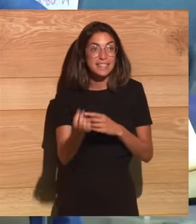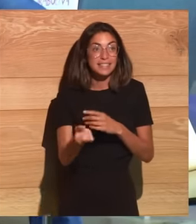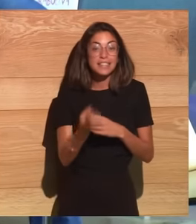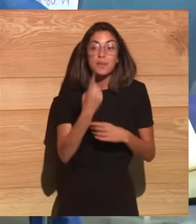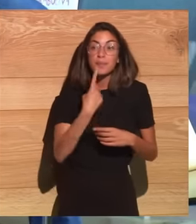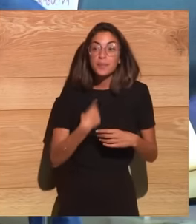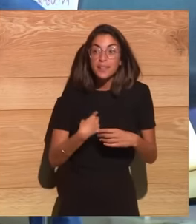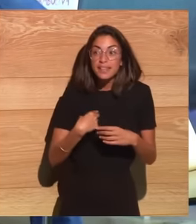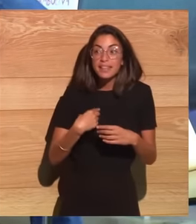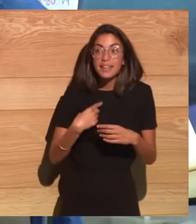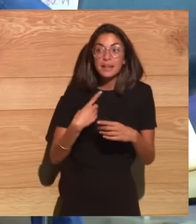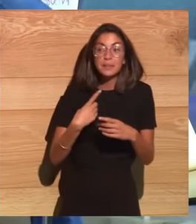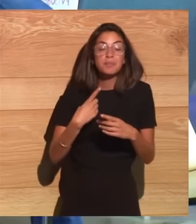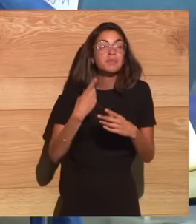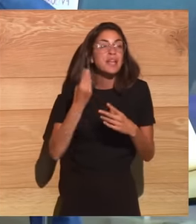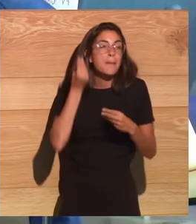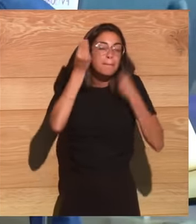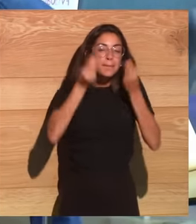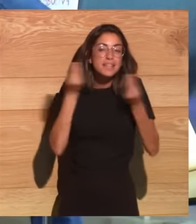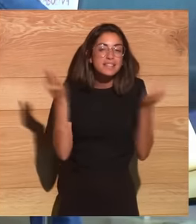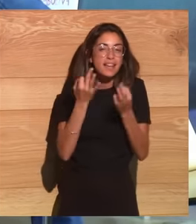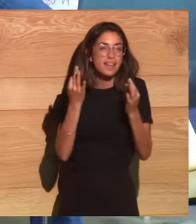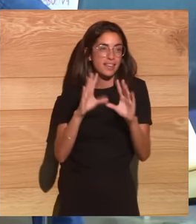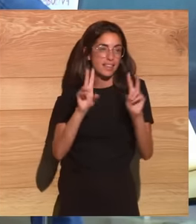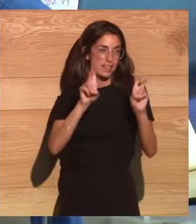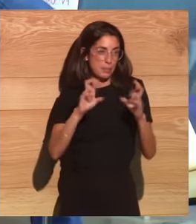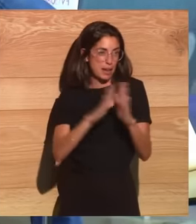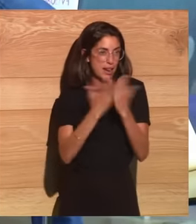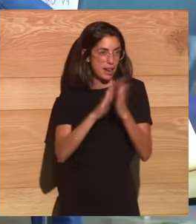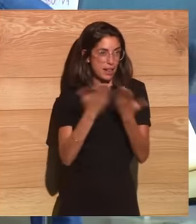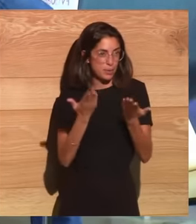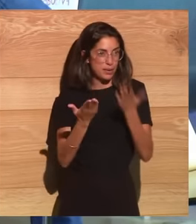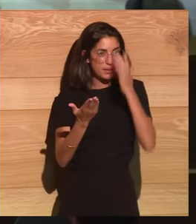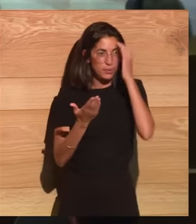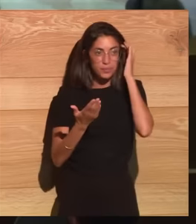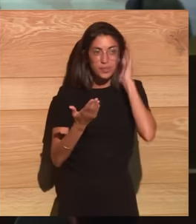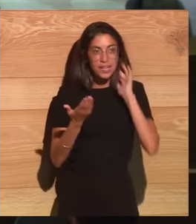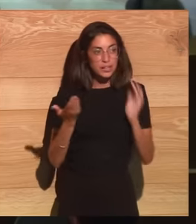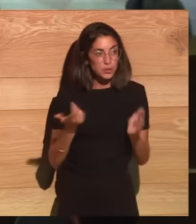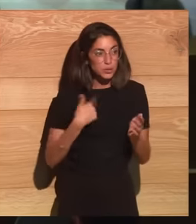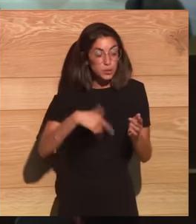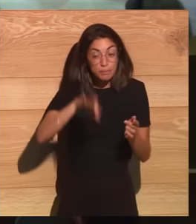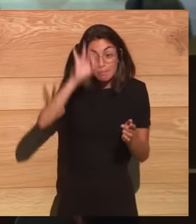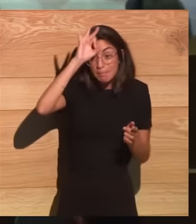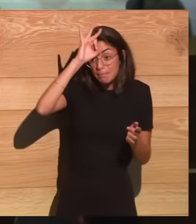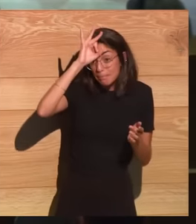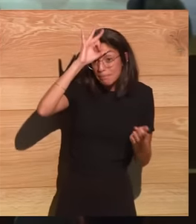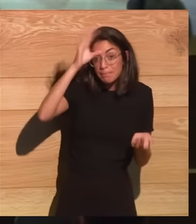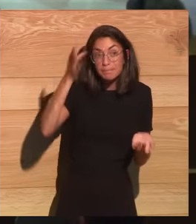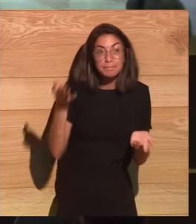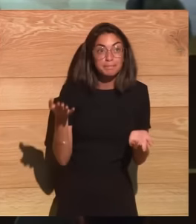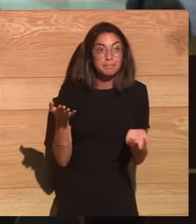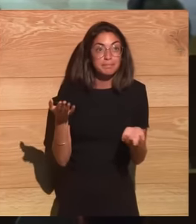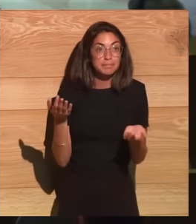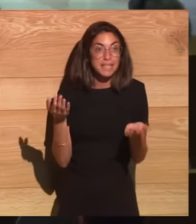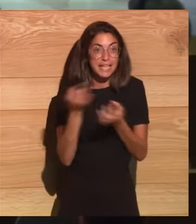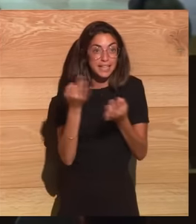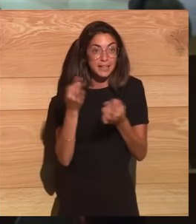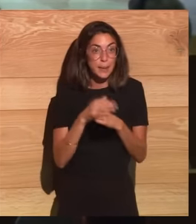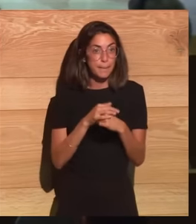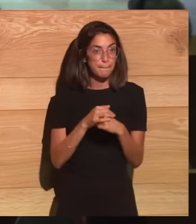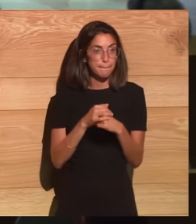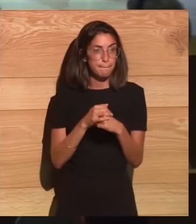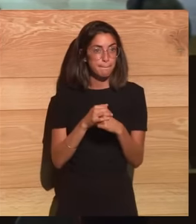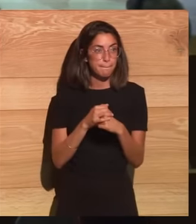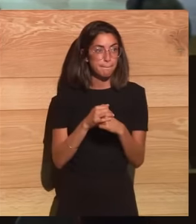parece el libro hasta este momento. O sea, esto lo vais a vivir en directo. Yo no tengo ni idea de qué les parece el libro.